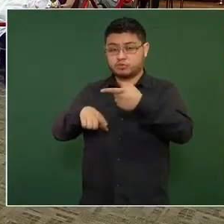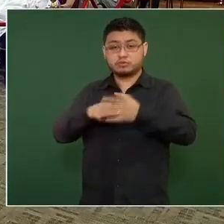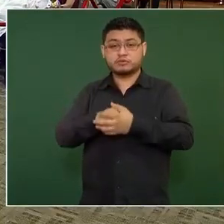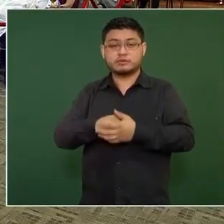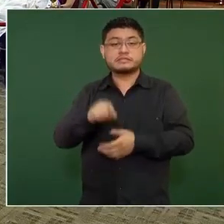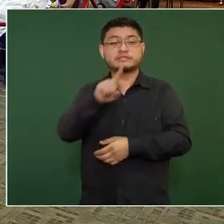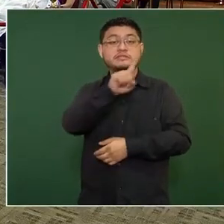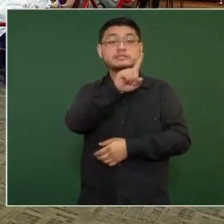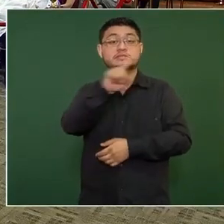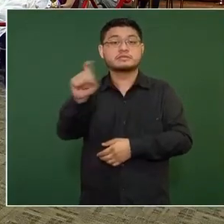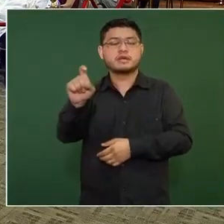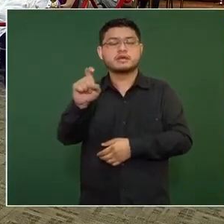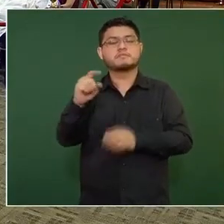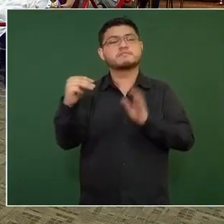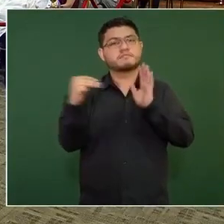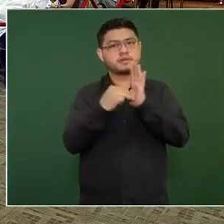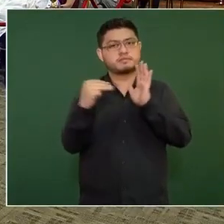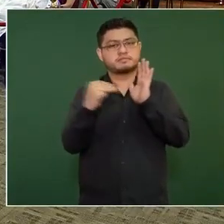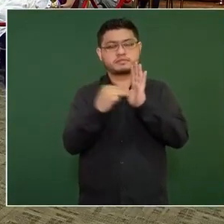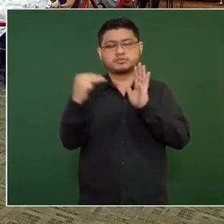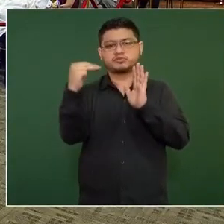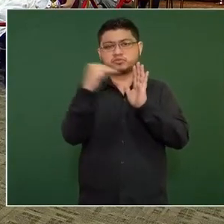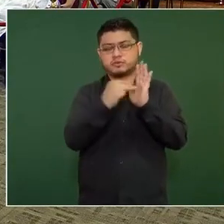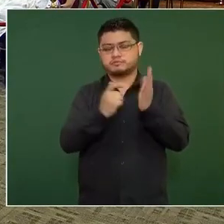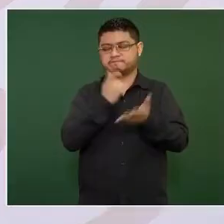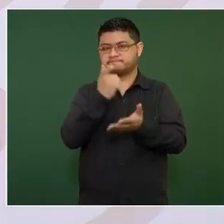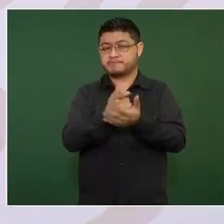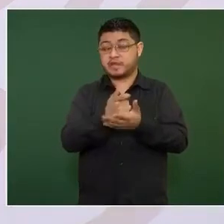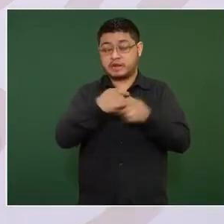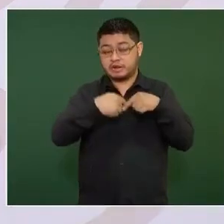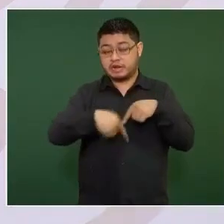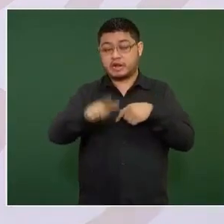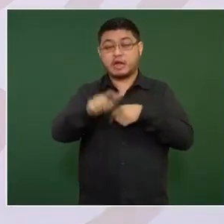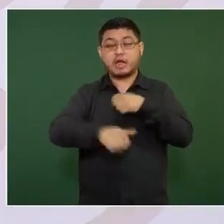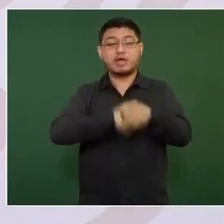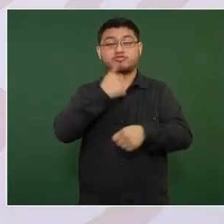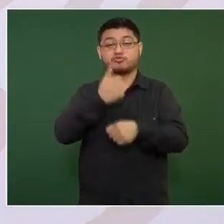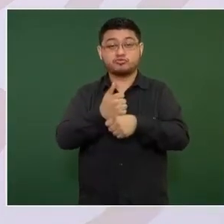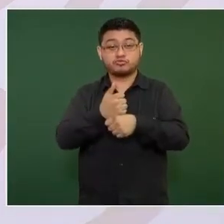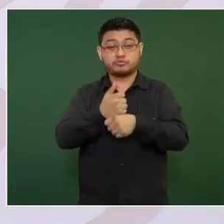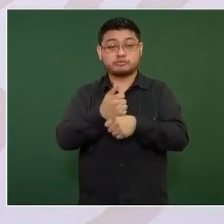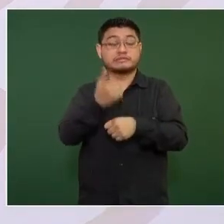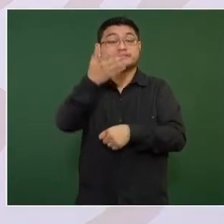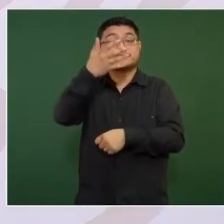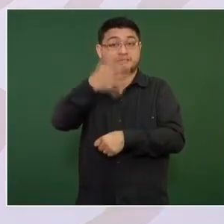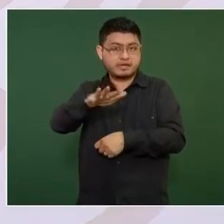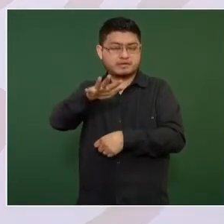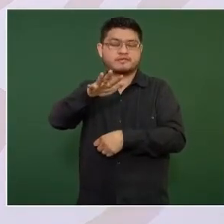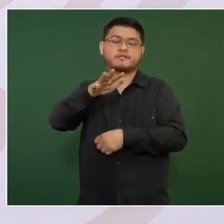100 mil millones de pesos al año. 10 empresas.